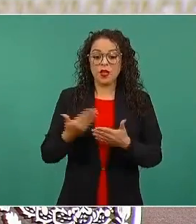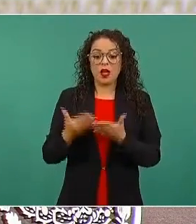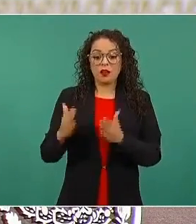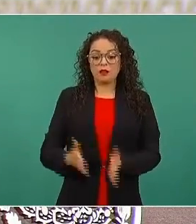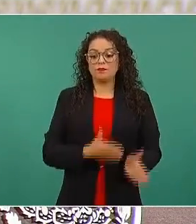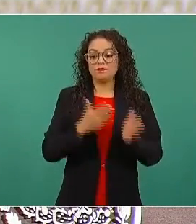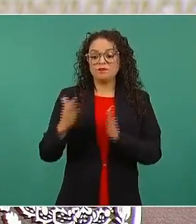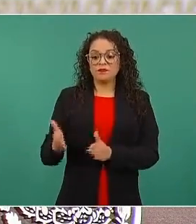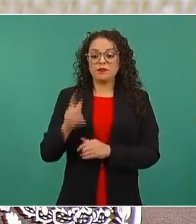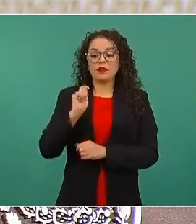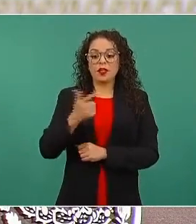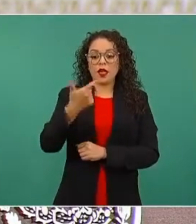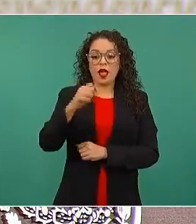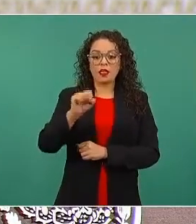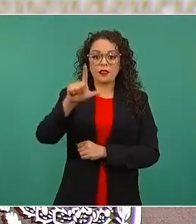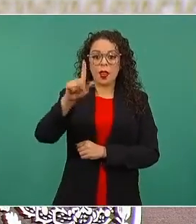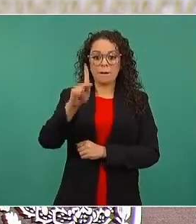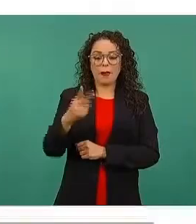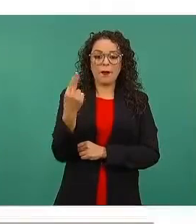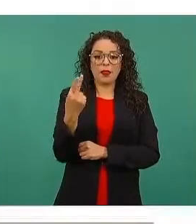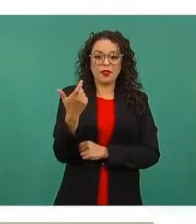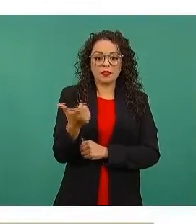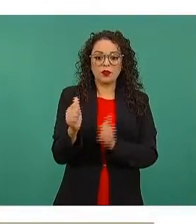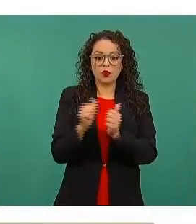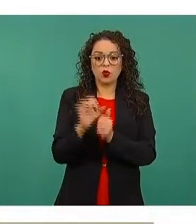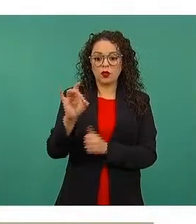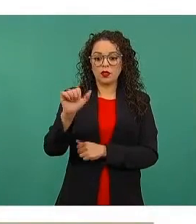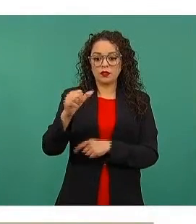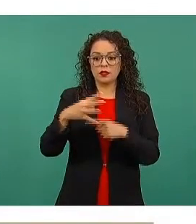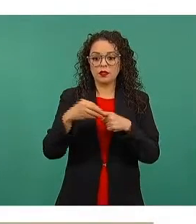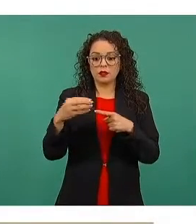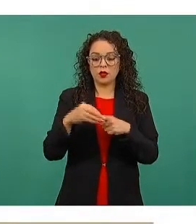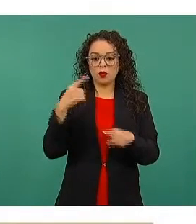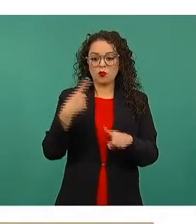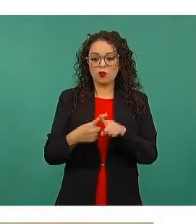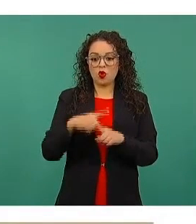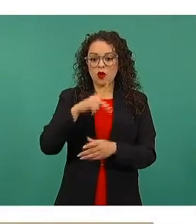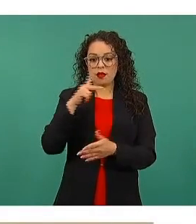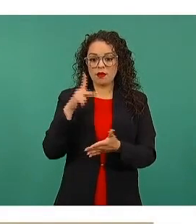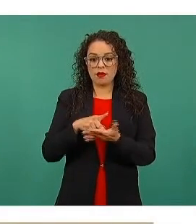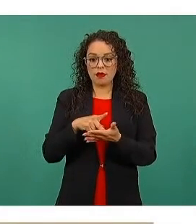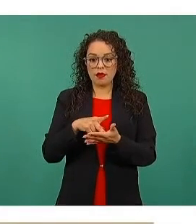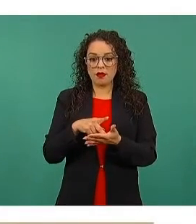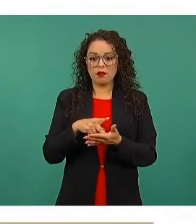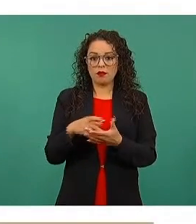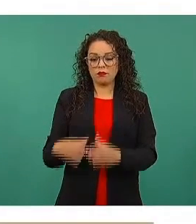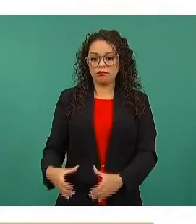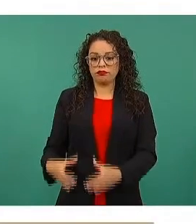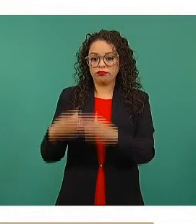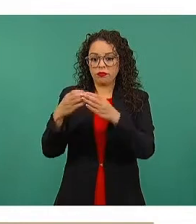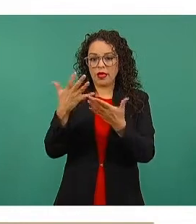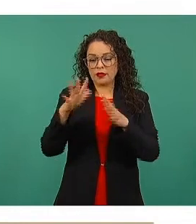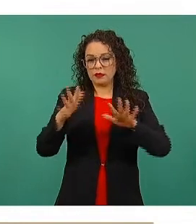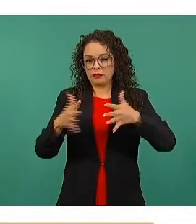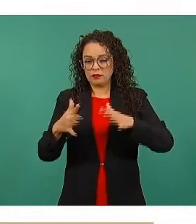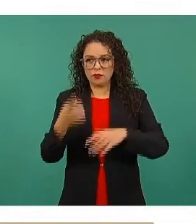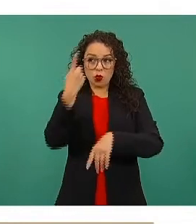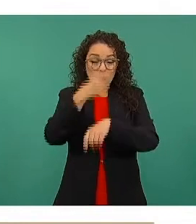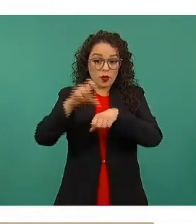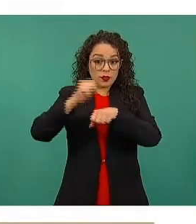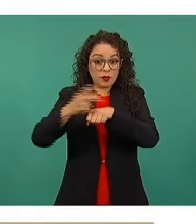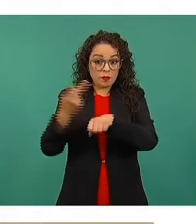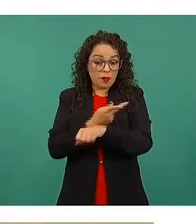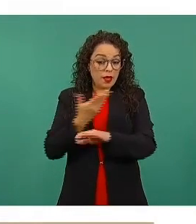gas LP, 25 pesos con 36 centavos por kilo para cilindros, fue el precio promedio la semana